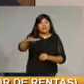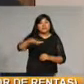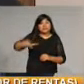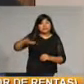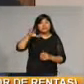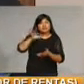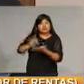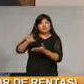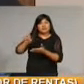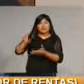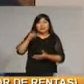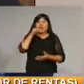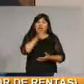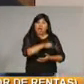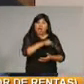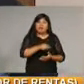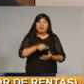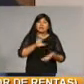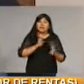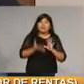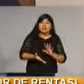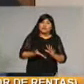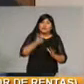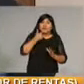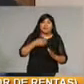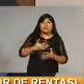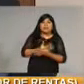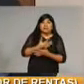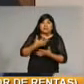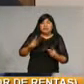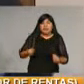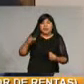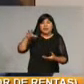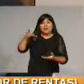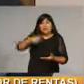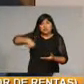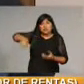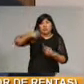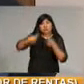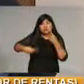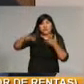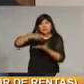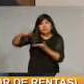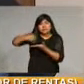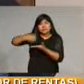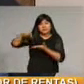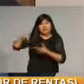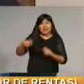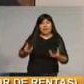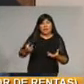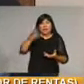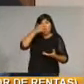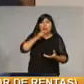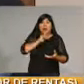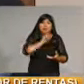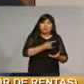que sufre una posesión ilegal en algunos casos y que además la deuda se está se le está imputando a